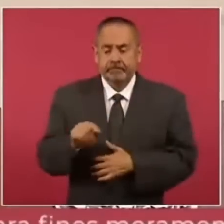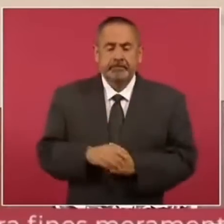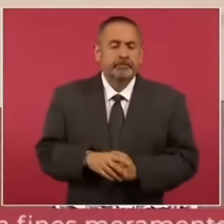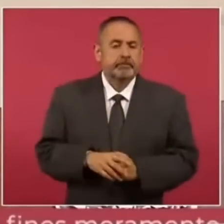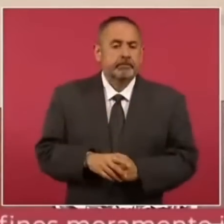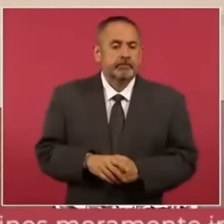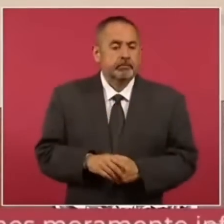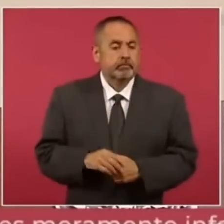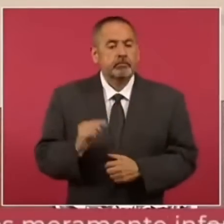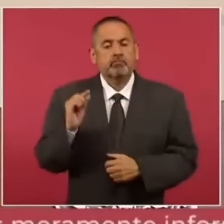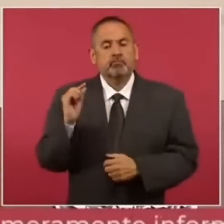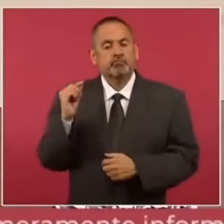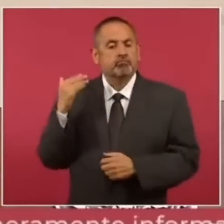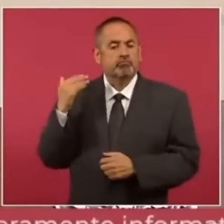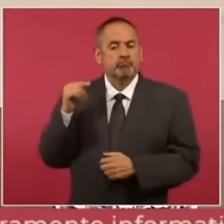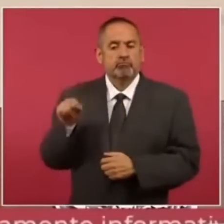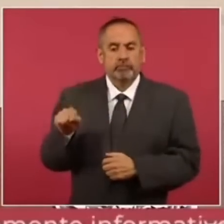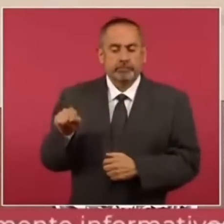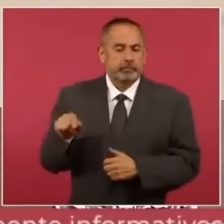Recientemente,